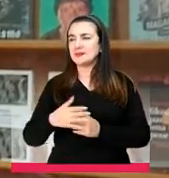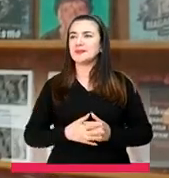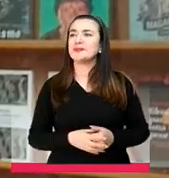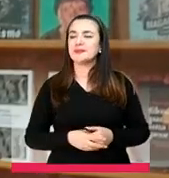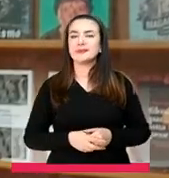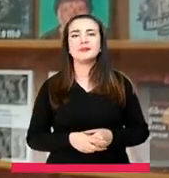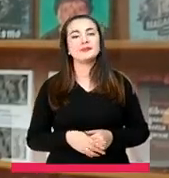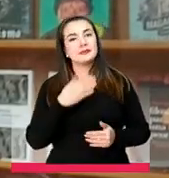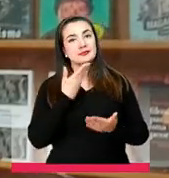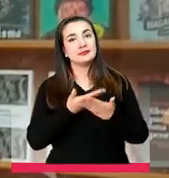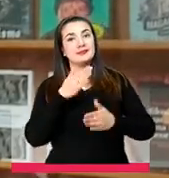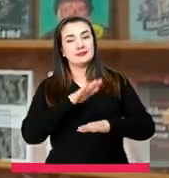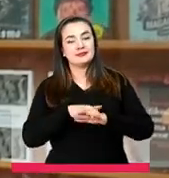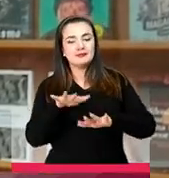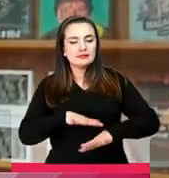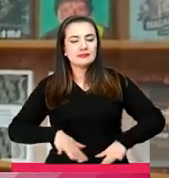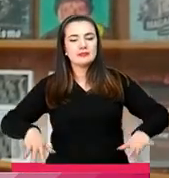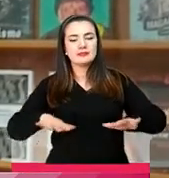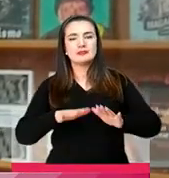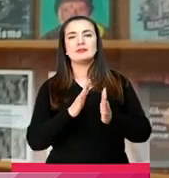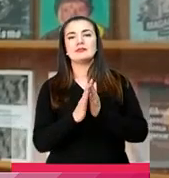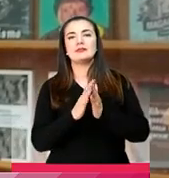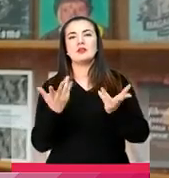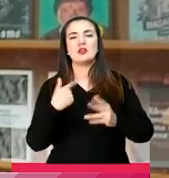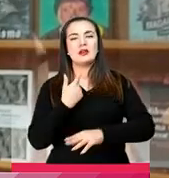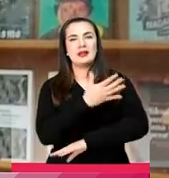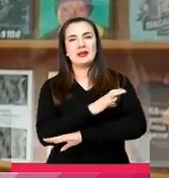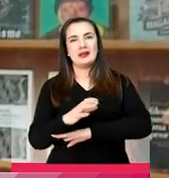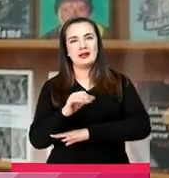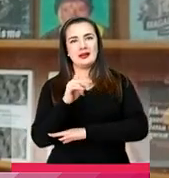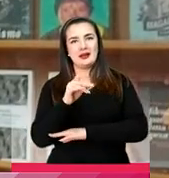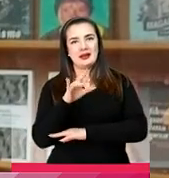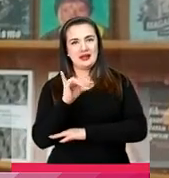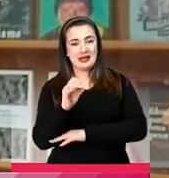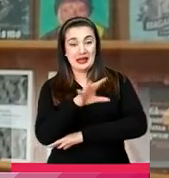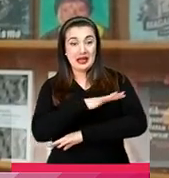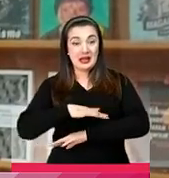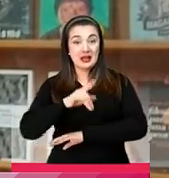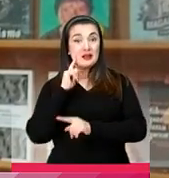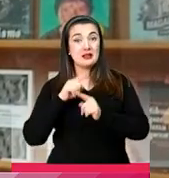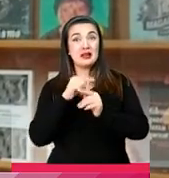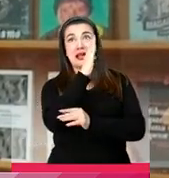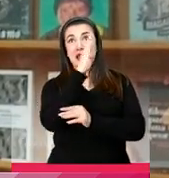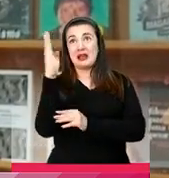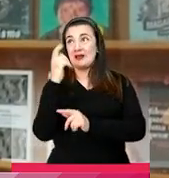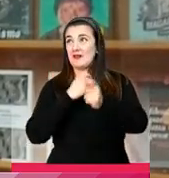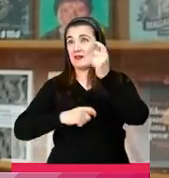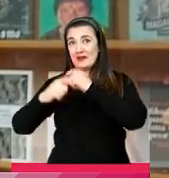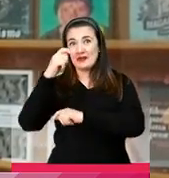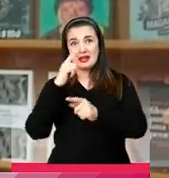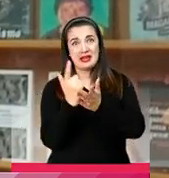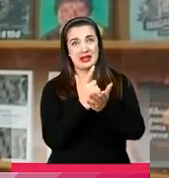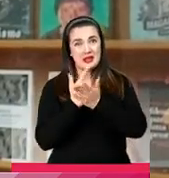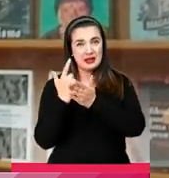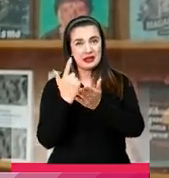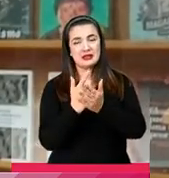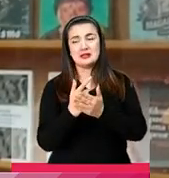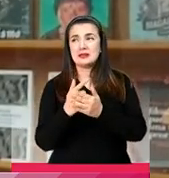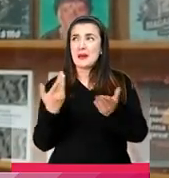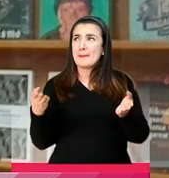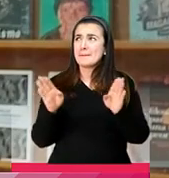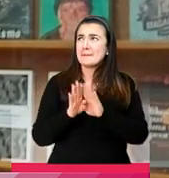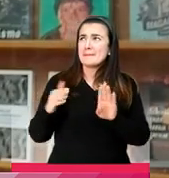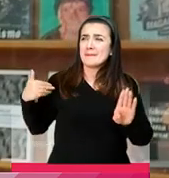Buenas tardes, los saludo desde el barrio de la Candelaria, lugar en el que sus librerías tuvieron que reinventarse tras el prolongado cierre por la